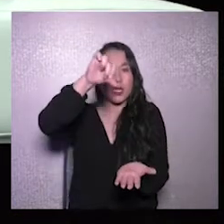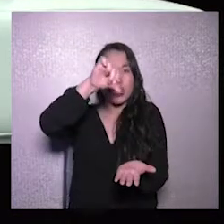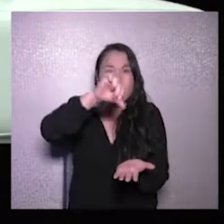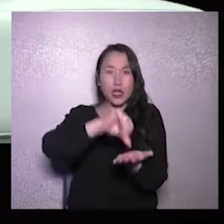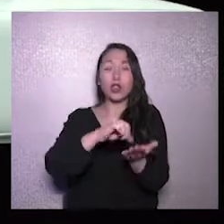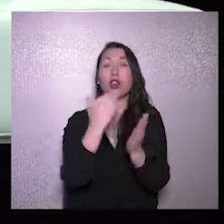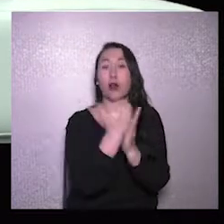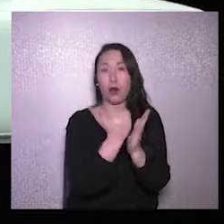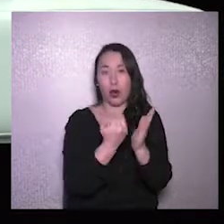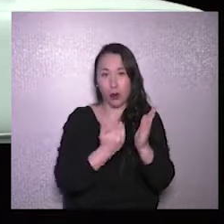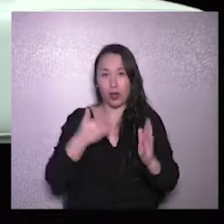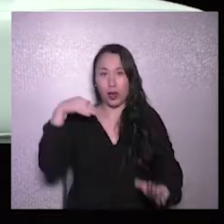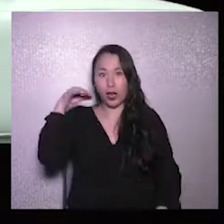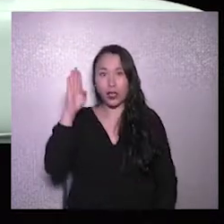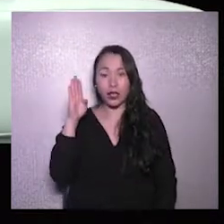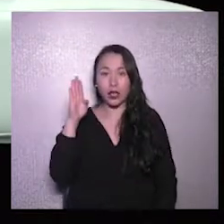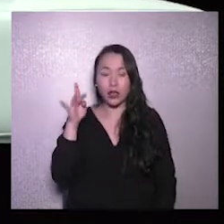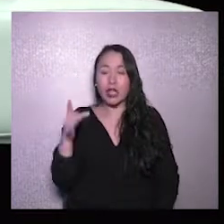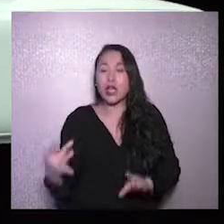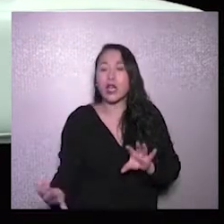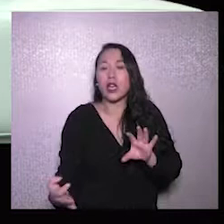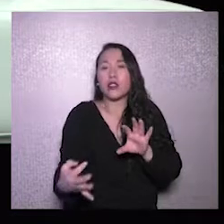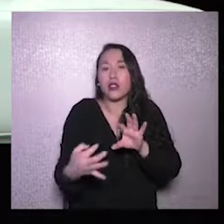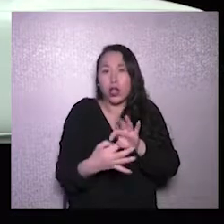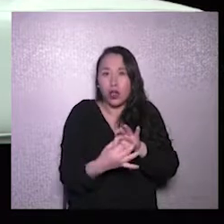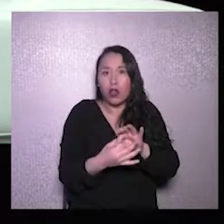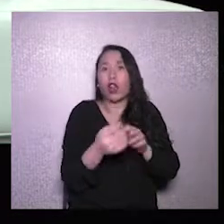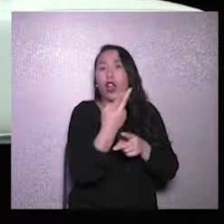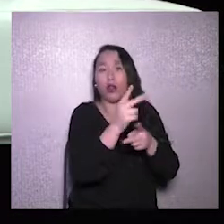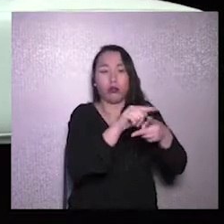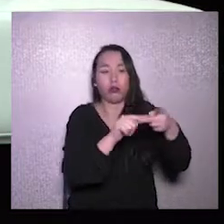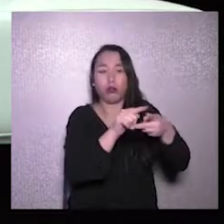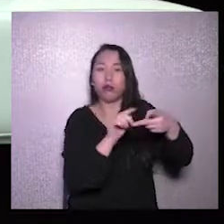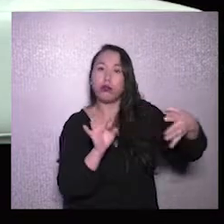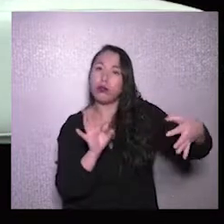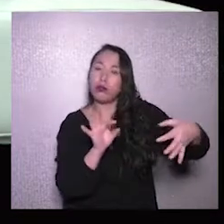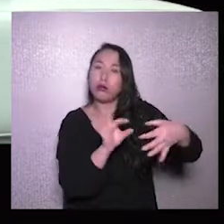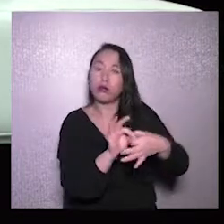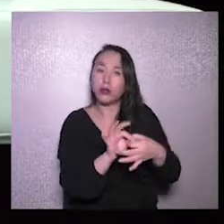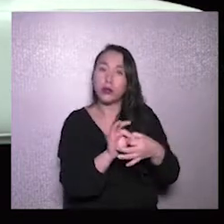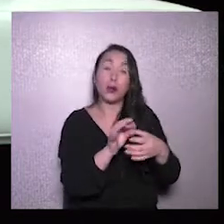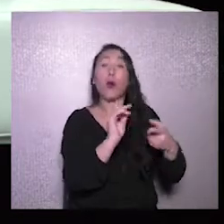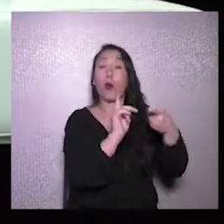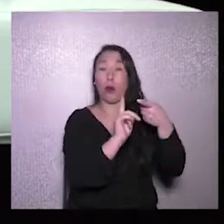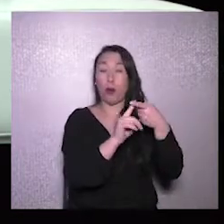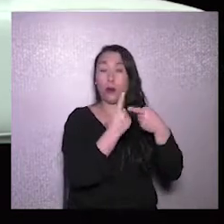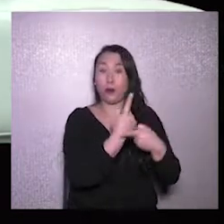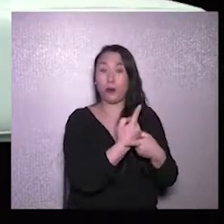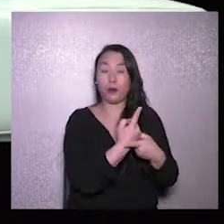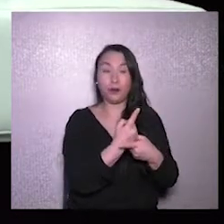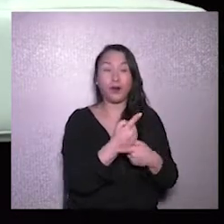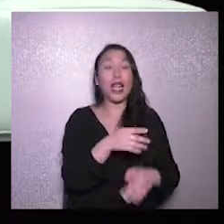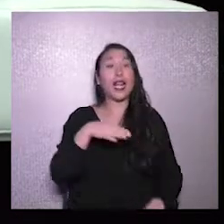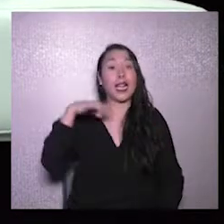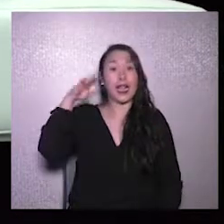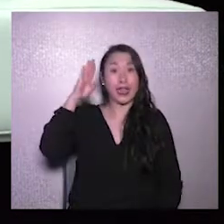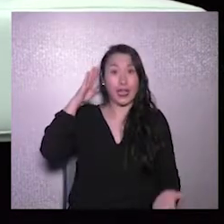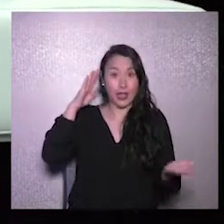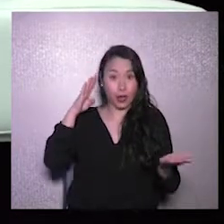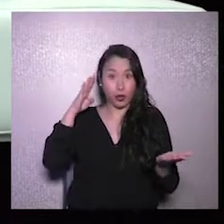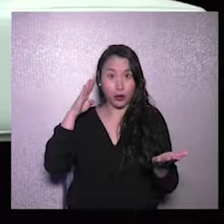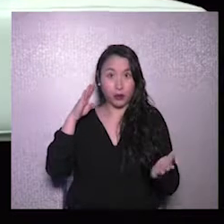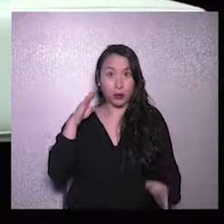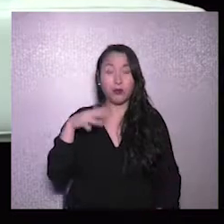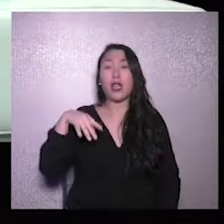programa del candidato y asociado a otros dos elementos. Asociado al elemento de que el candidato, dado que